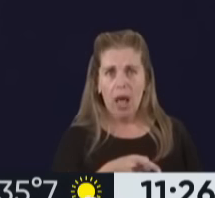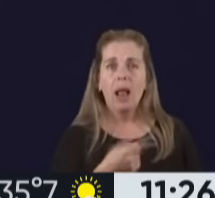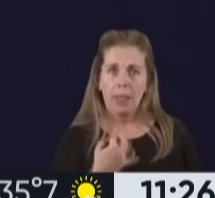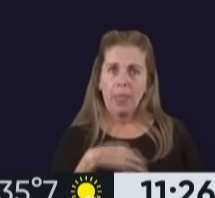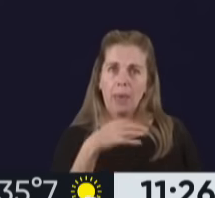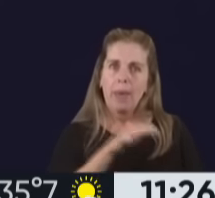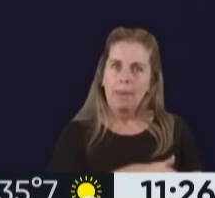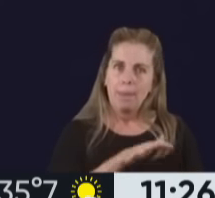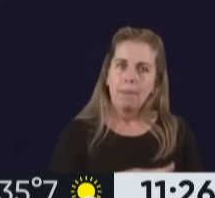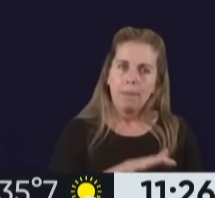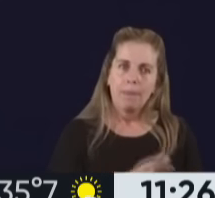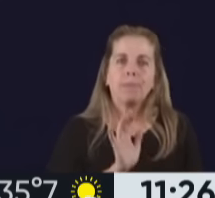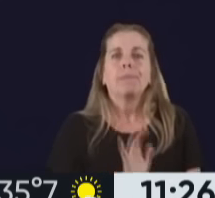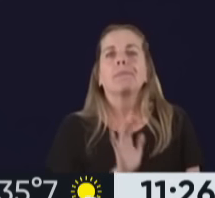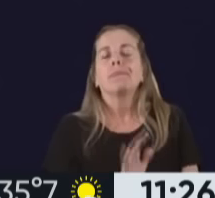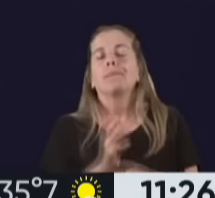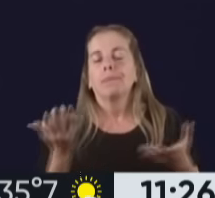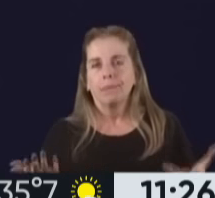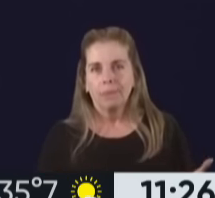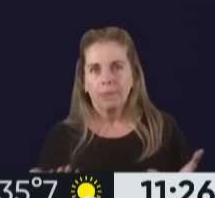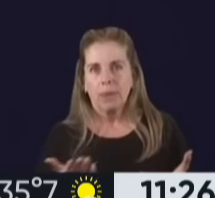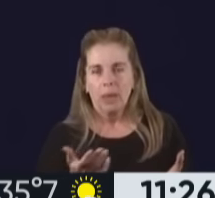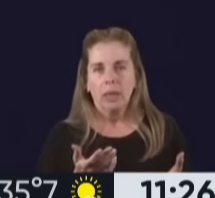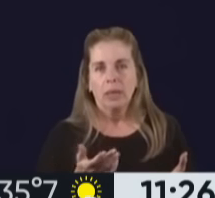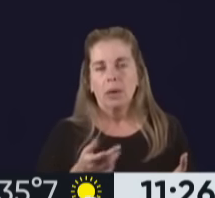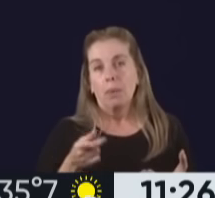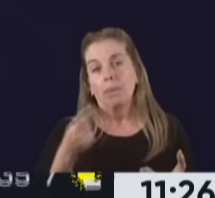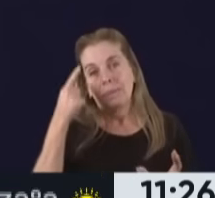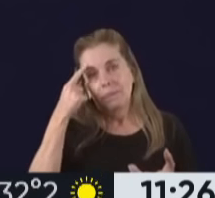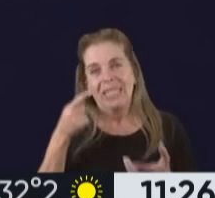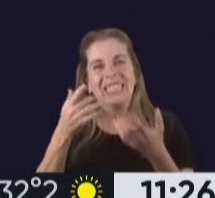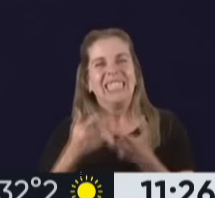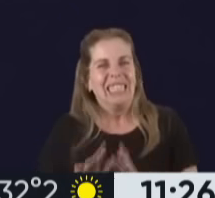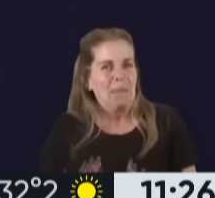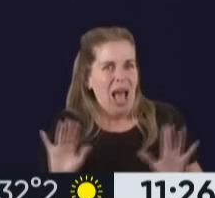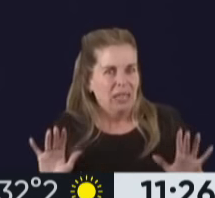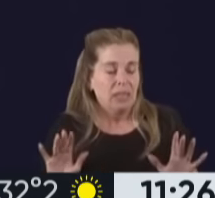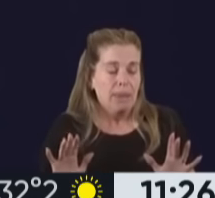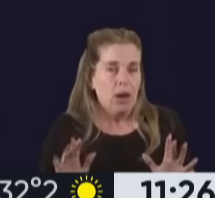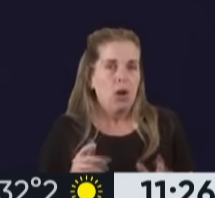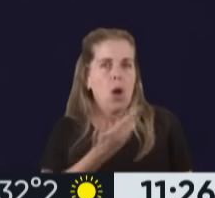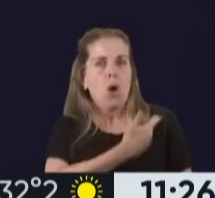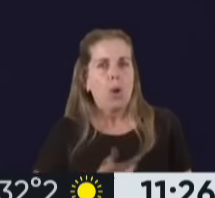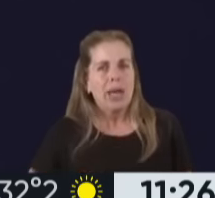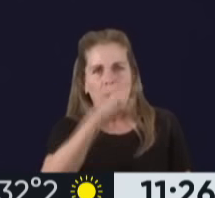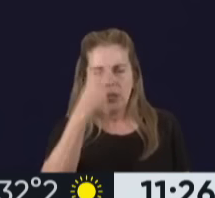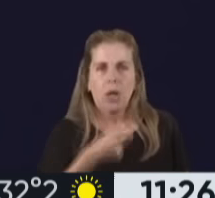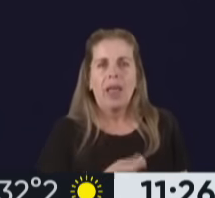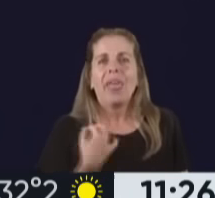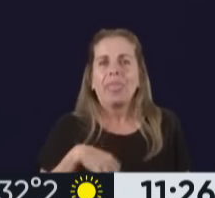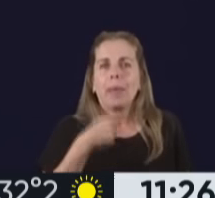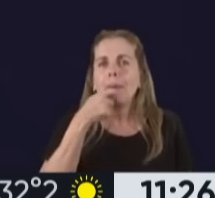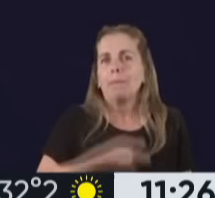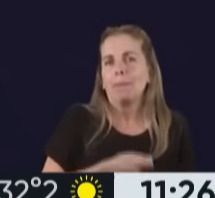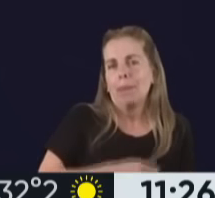de como está implementado el sistema, debería hacerse cargo de entre el 70 y el 80%